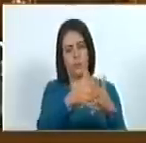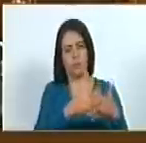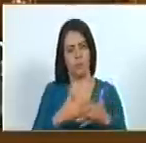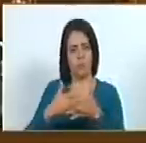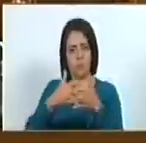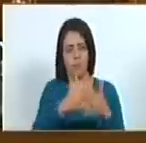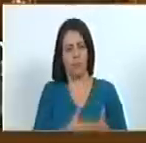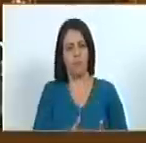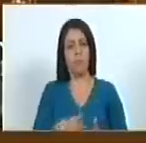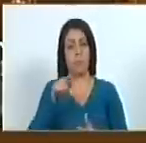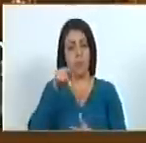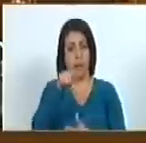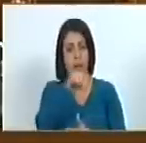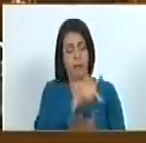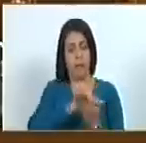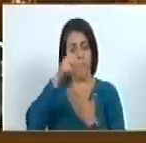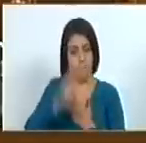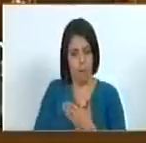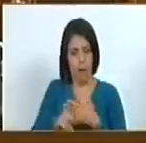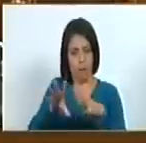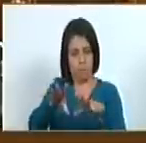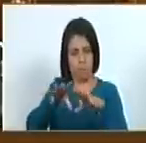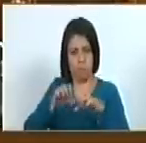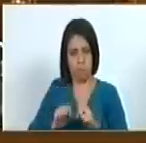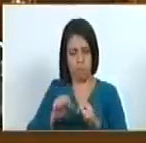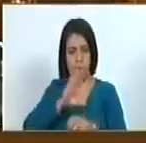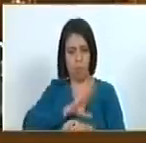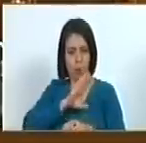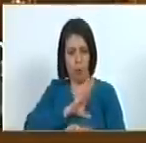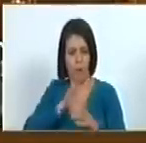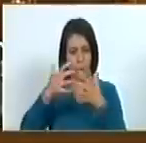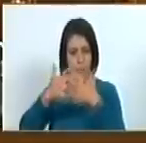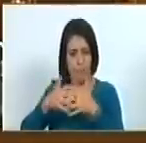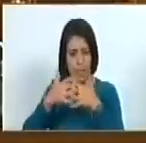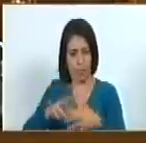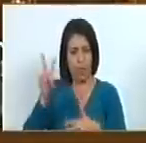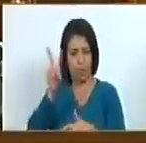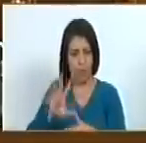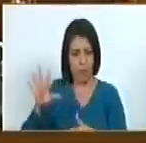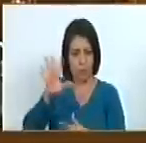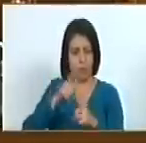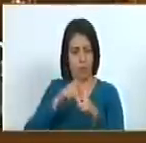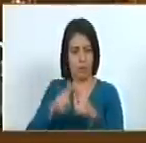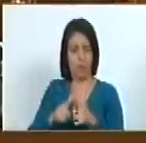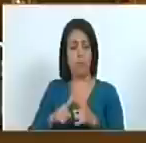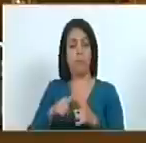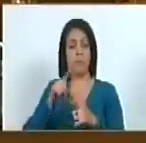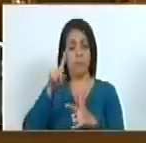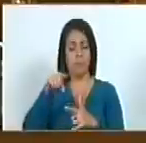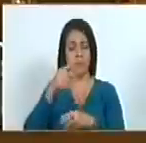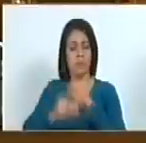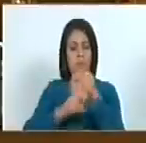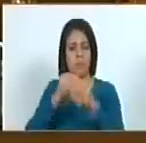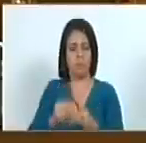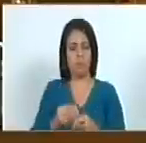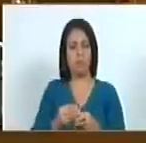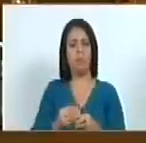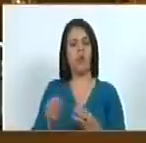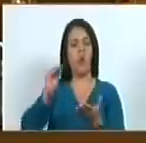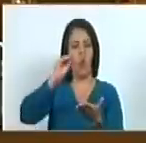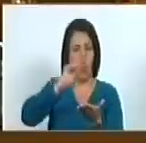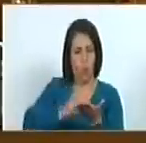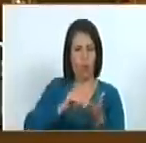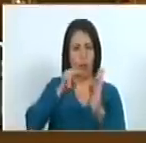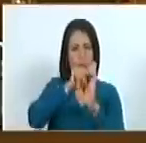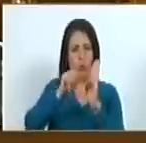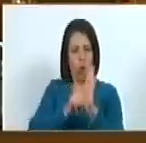Estados Unidos, como parte del plan de apropiación del patrimonio de los venezolanos y las venezolanas, ha emitido una nueva